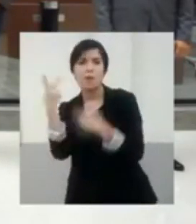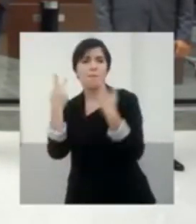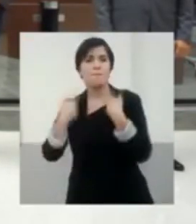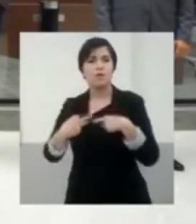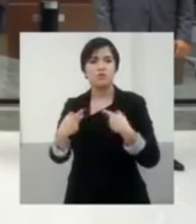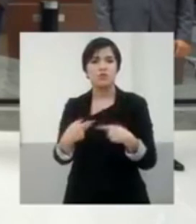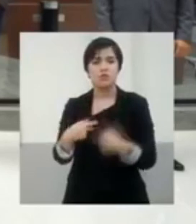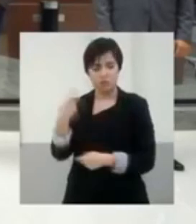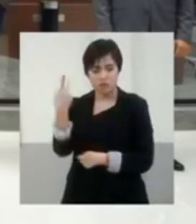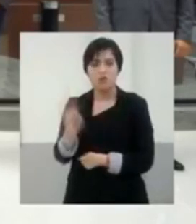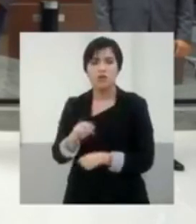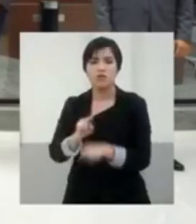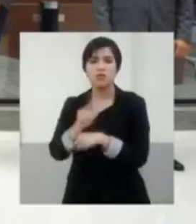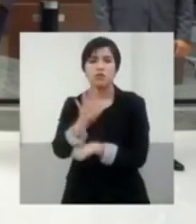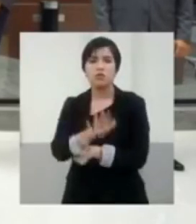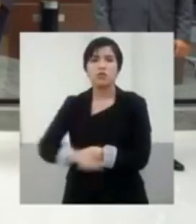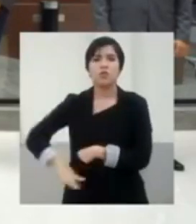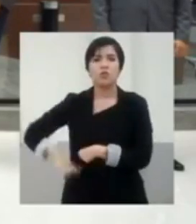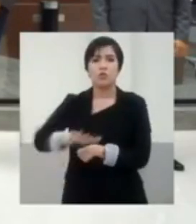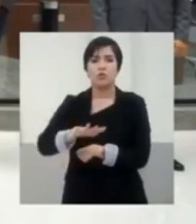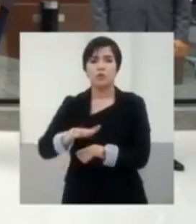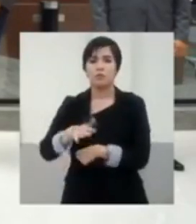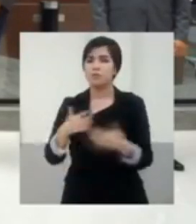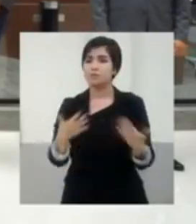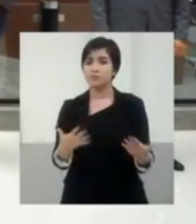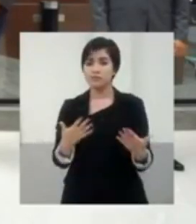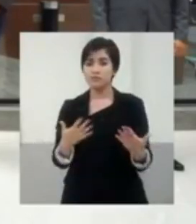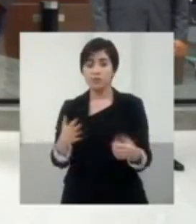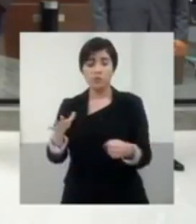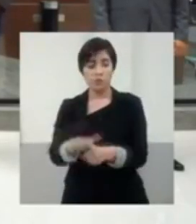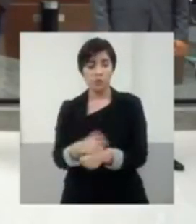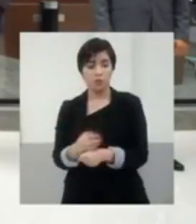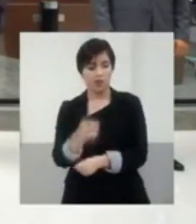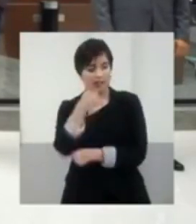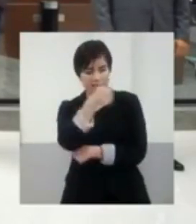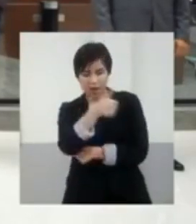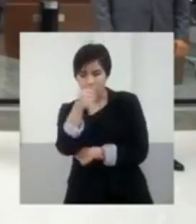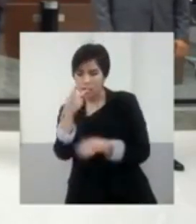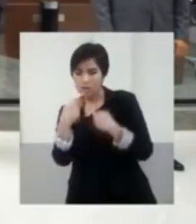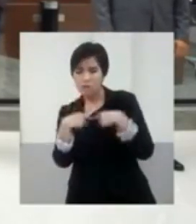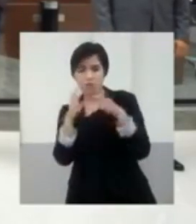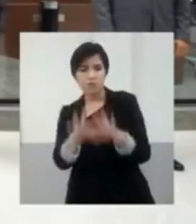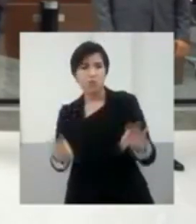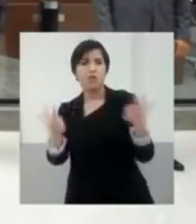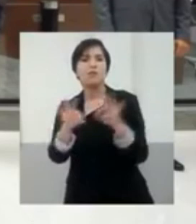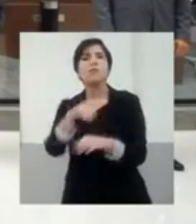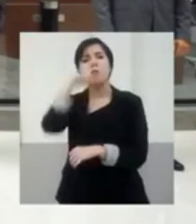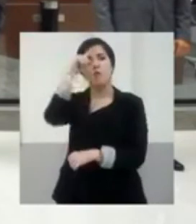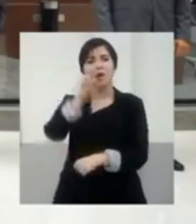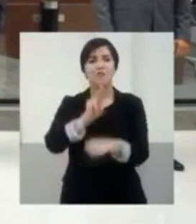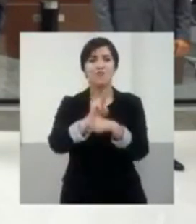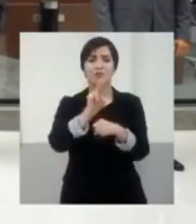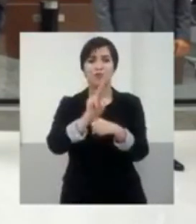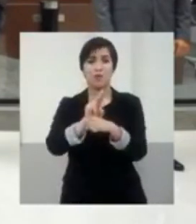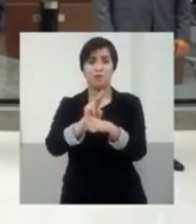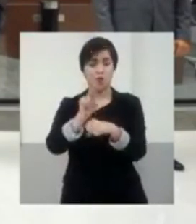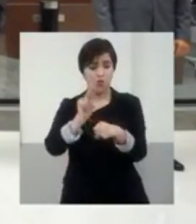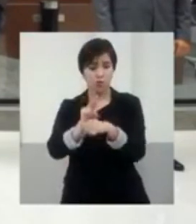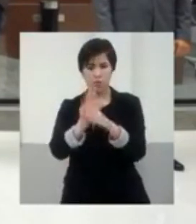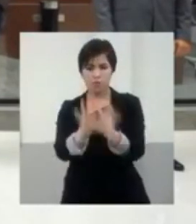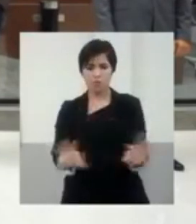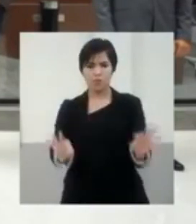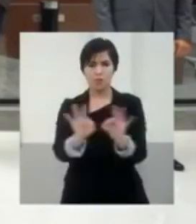salud administrativa, financiera, política y social como resultado del trabajo y del valioso esfuerzo que ha dado el presidente Víctor